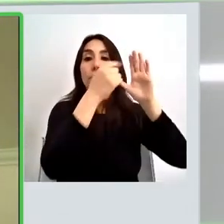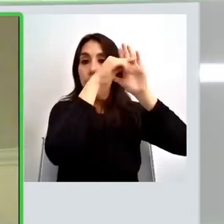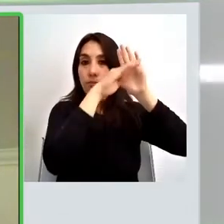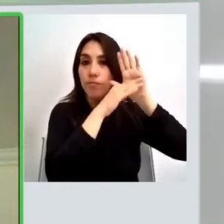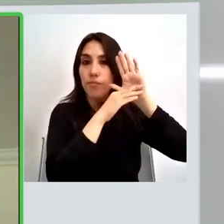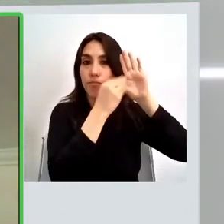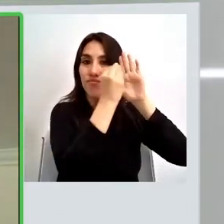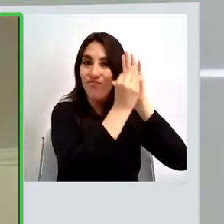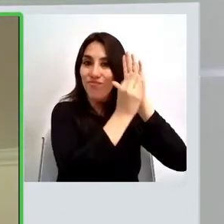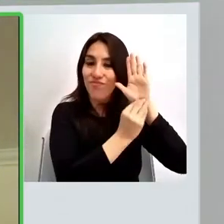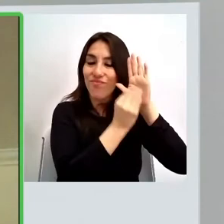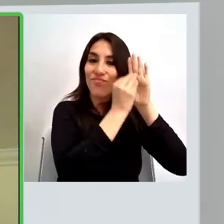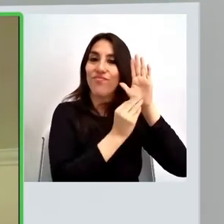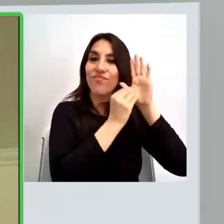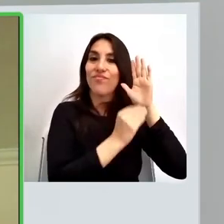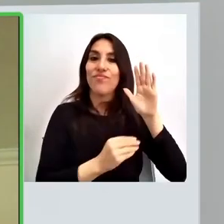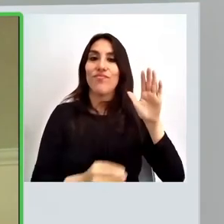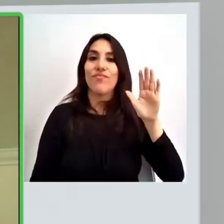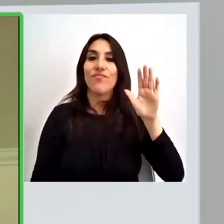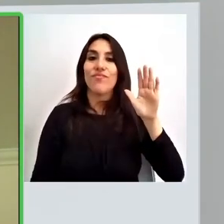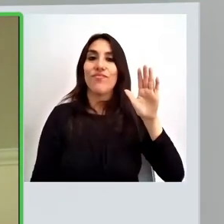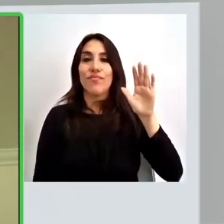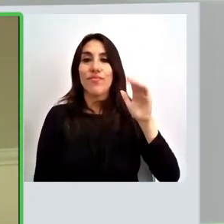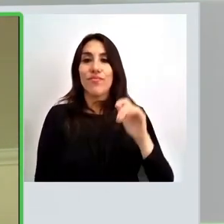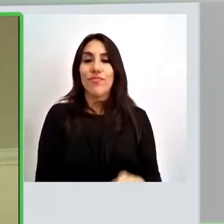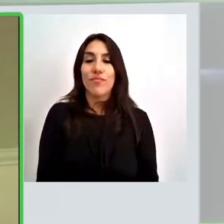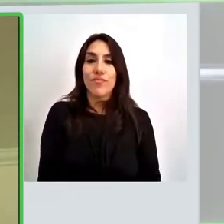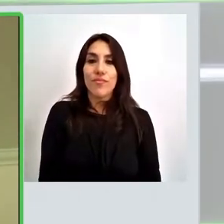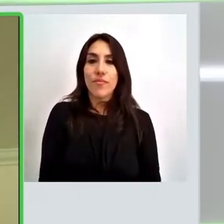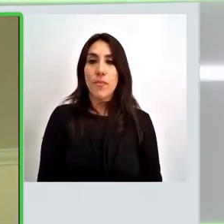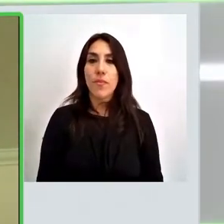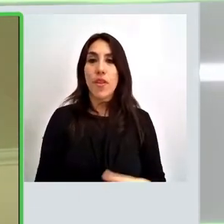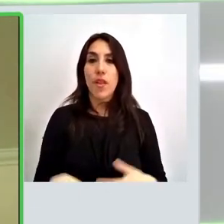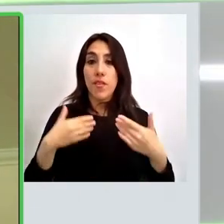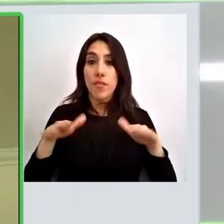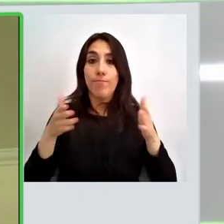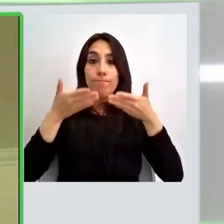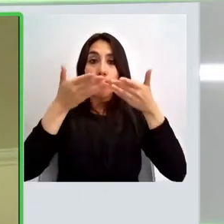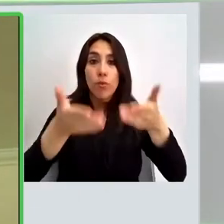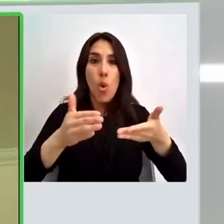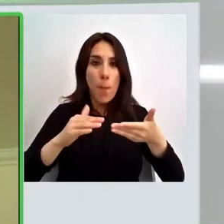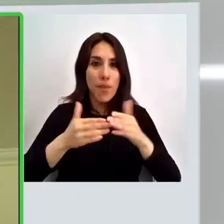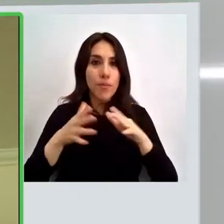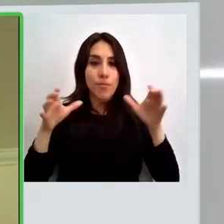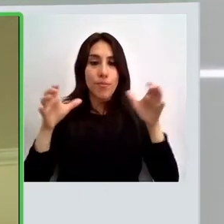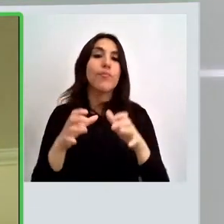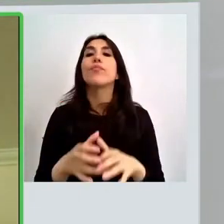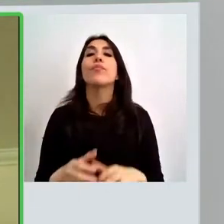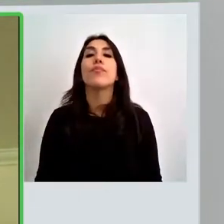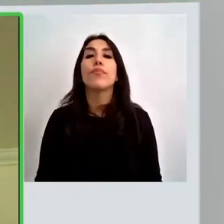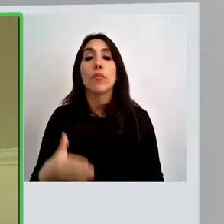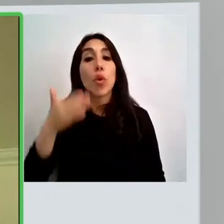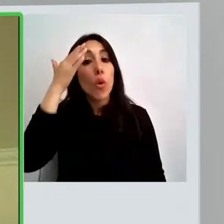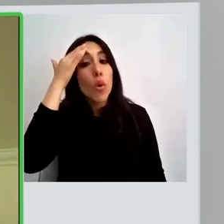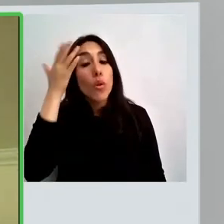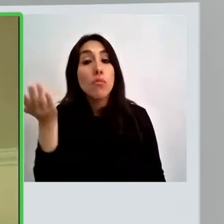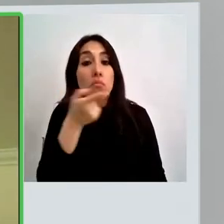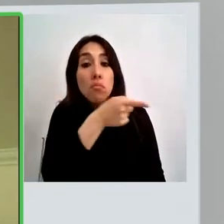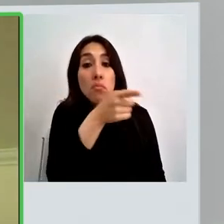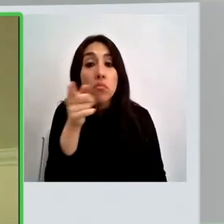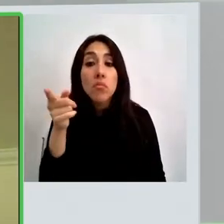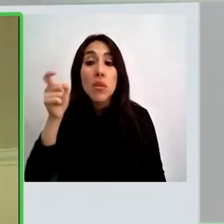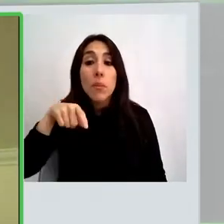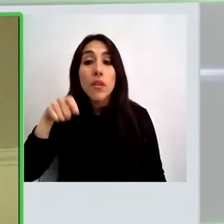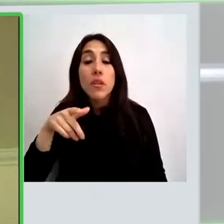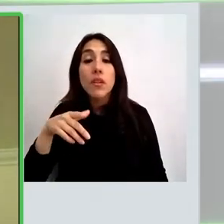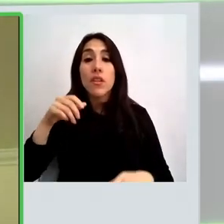llegando a la comunidad con discapacidad para saber que ellos necesitan sus derechos tomados en cuenta que los